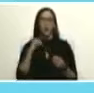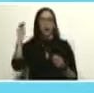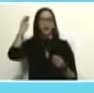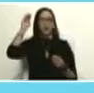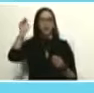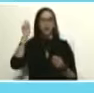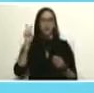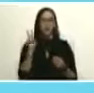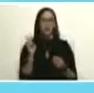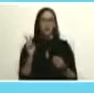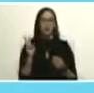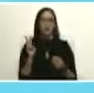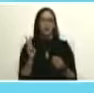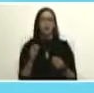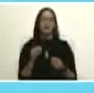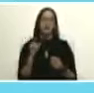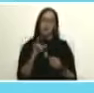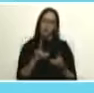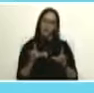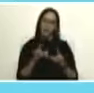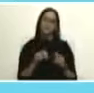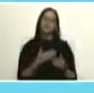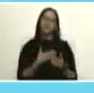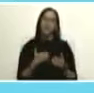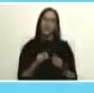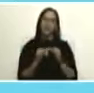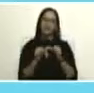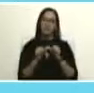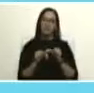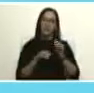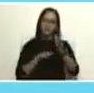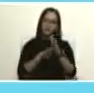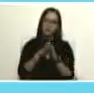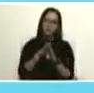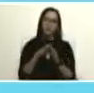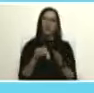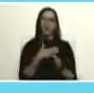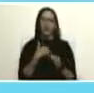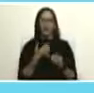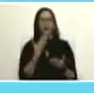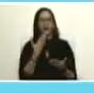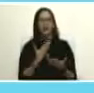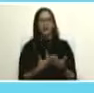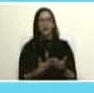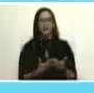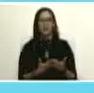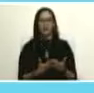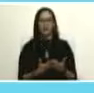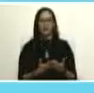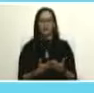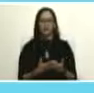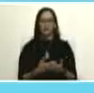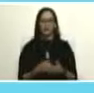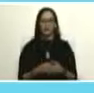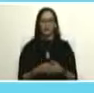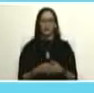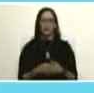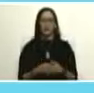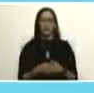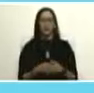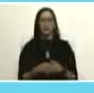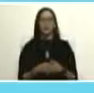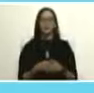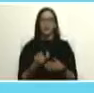de Venezuela, lo queremos seguir siendo, y pues queremos agradecerle entre todo el